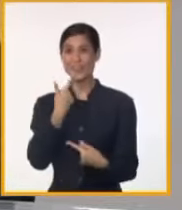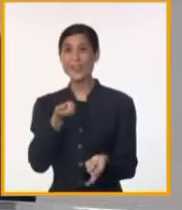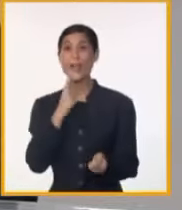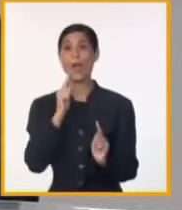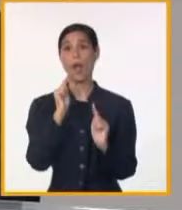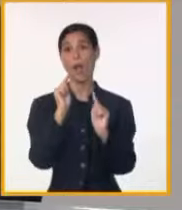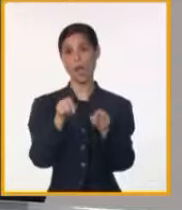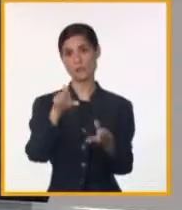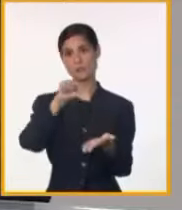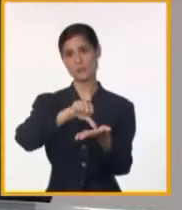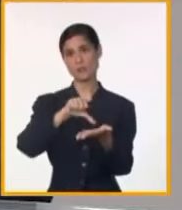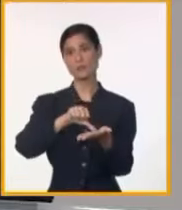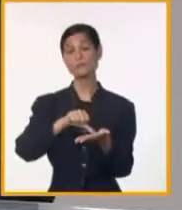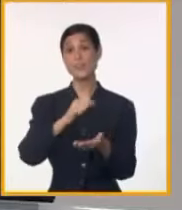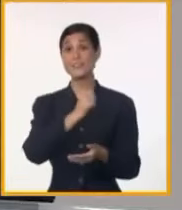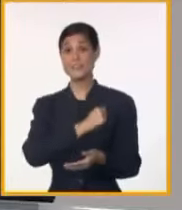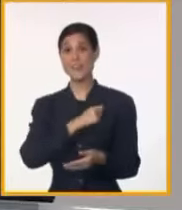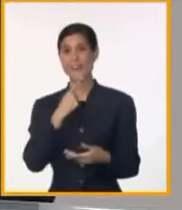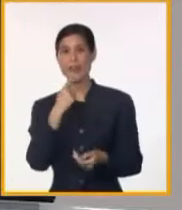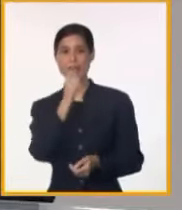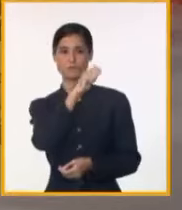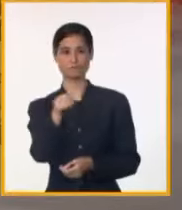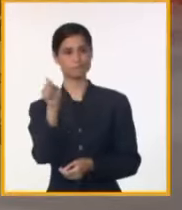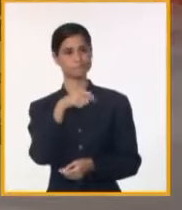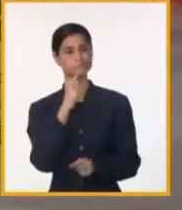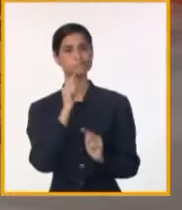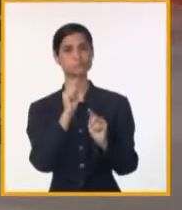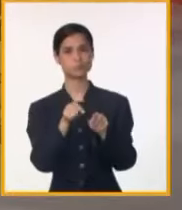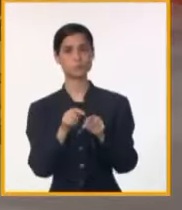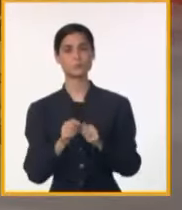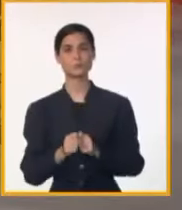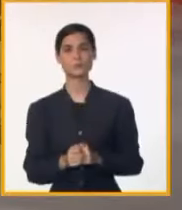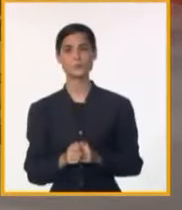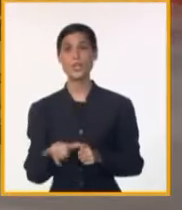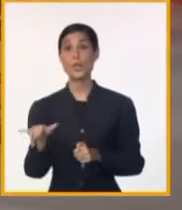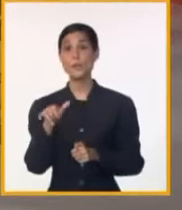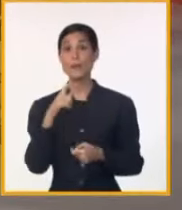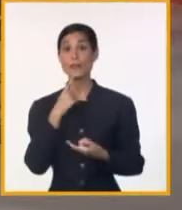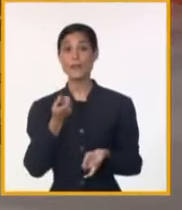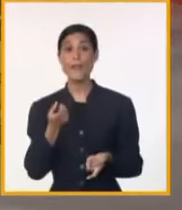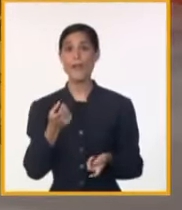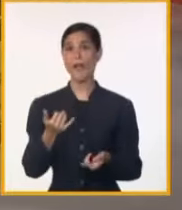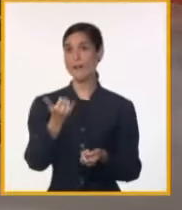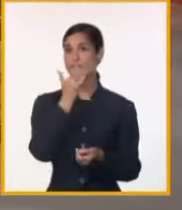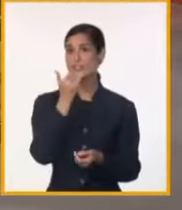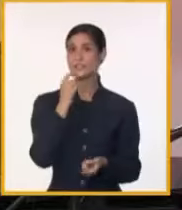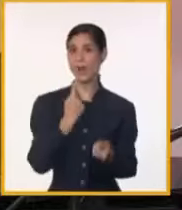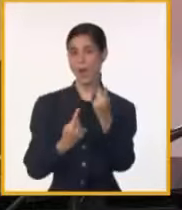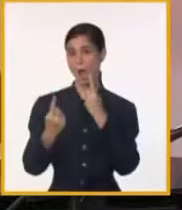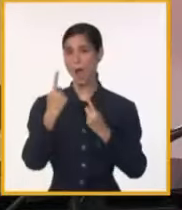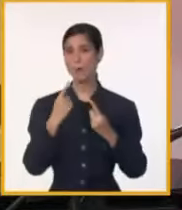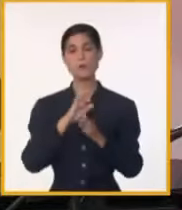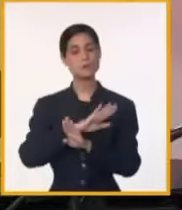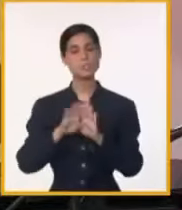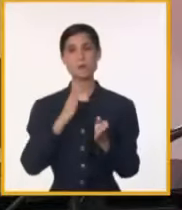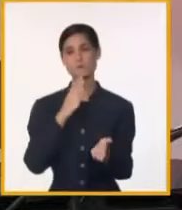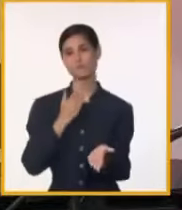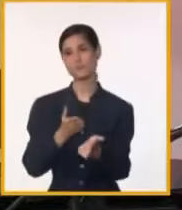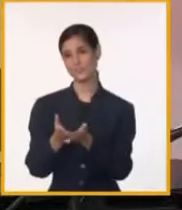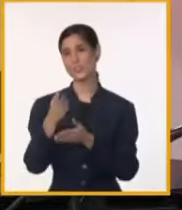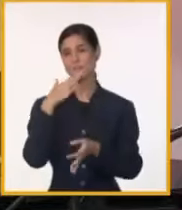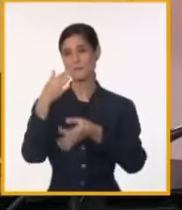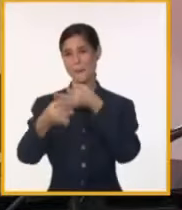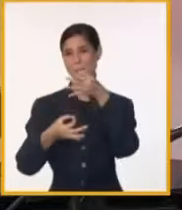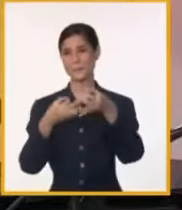islámica de Irán podrá llegarse a eso cuánto impacto podrá tener de eso vamos a hablar ahora en la mesa redonda Pero antes revisemos